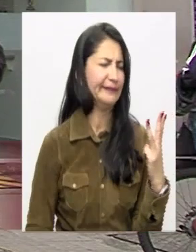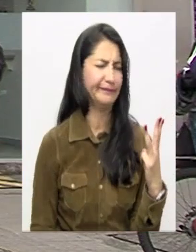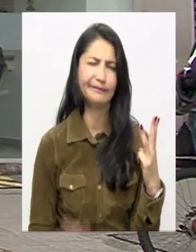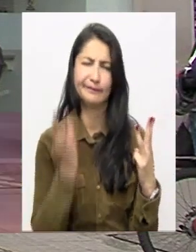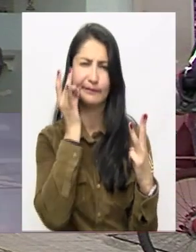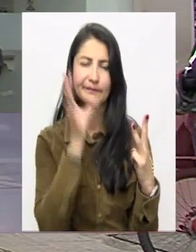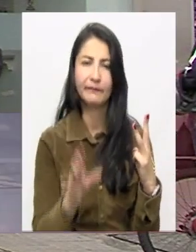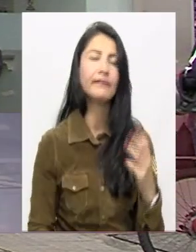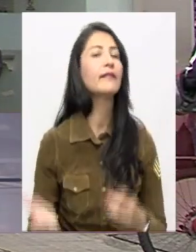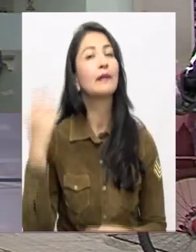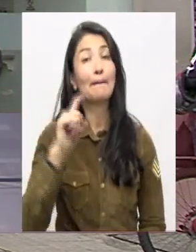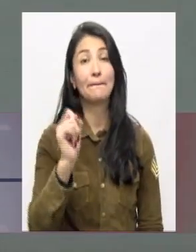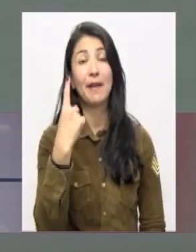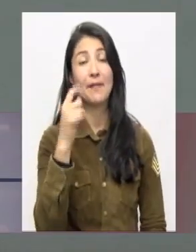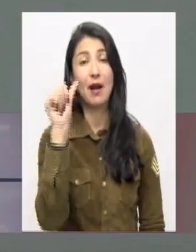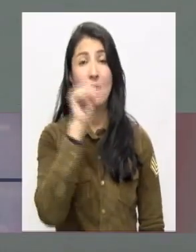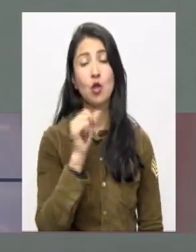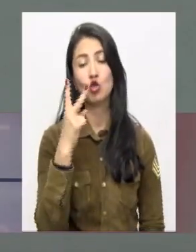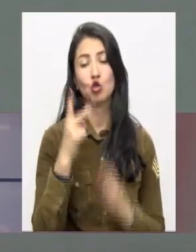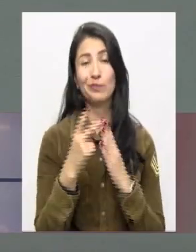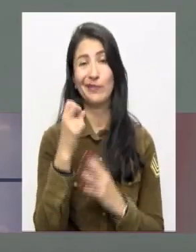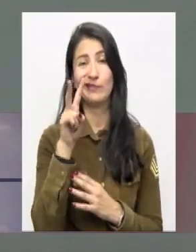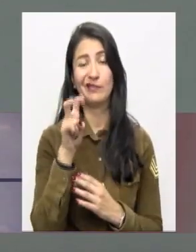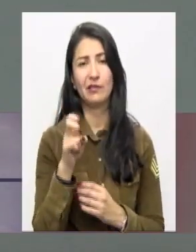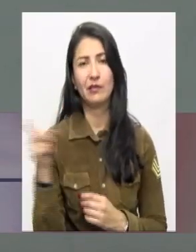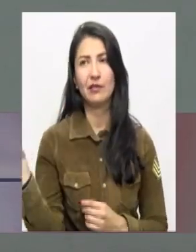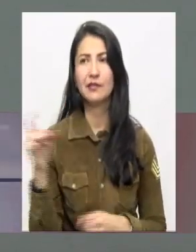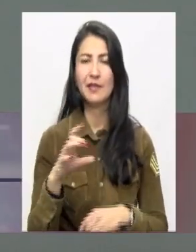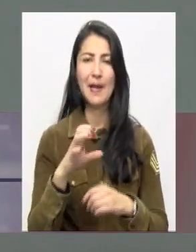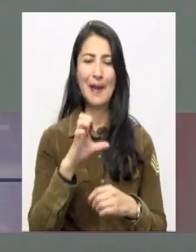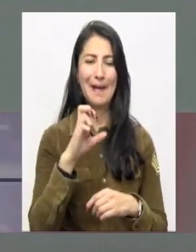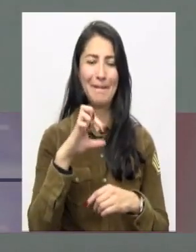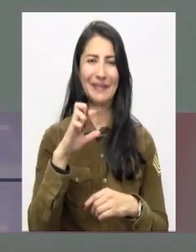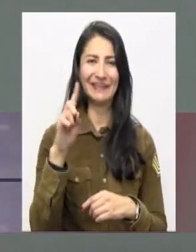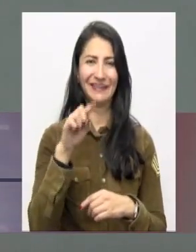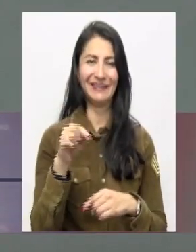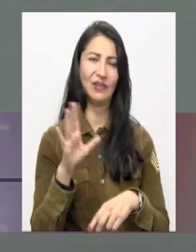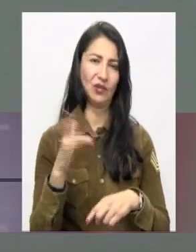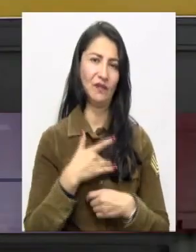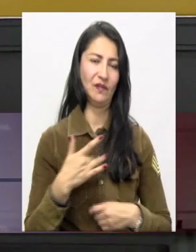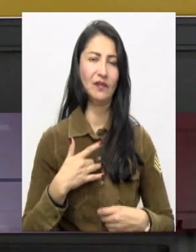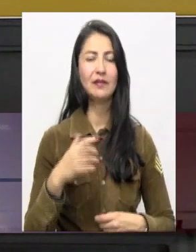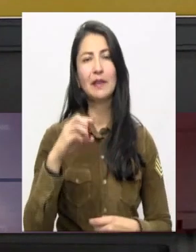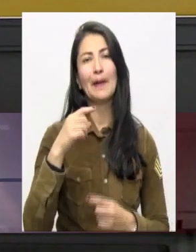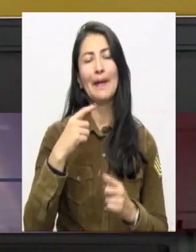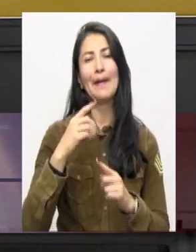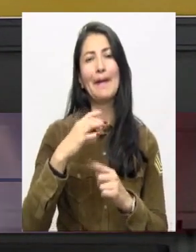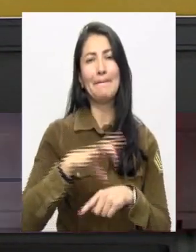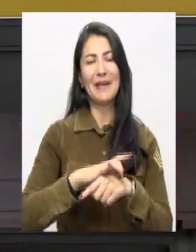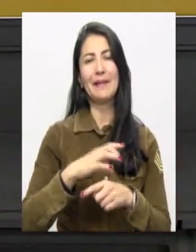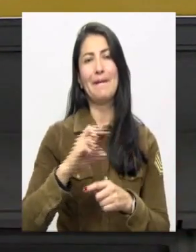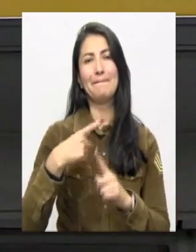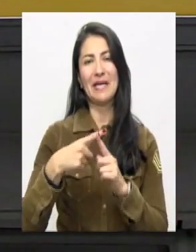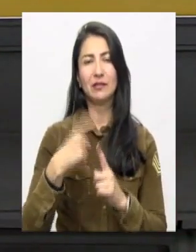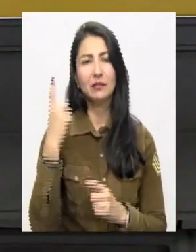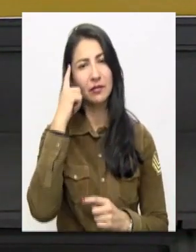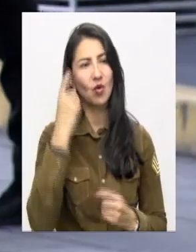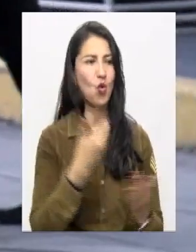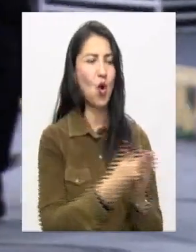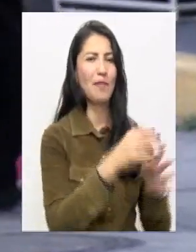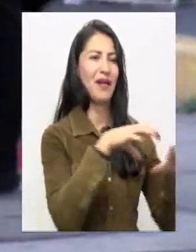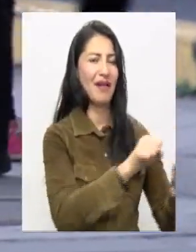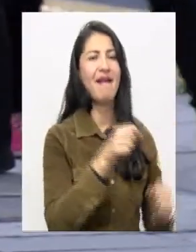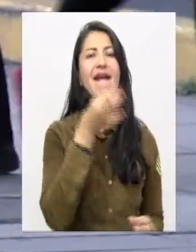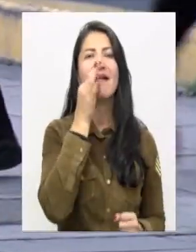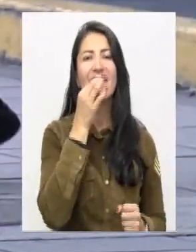El 1 de agosto de 2017, la EPS Medimás inició oficialmente operaciones en el país, luego de adquirir los activos de Café Salud, que